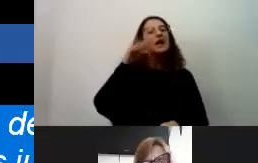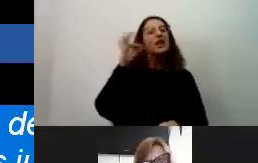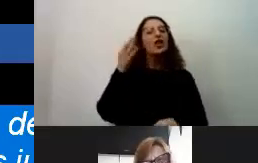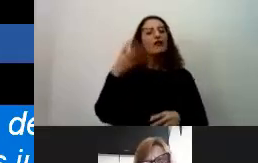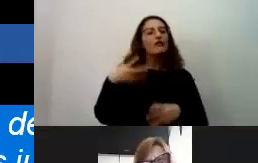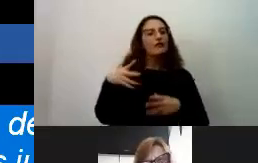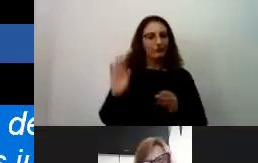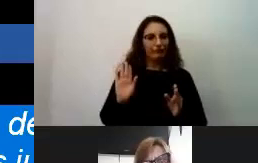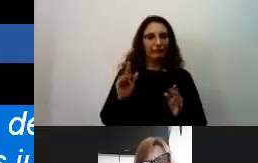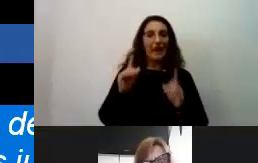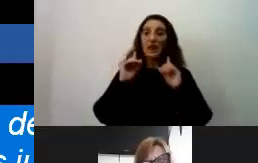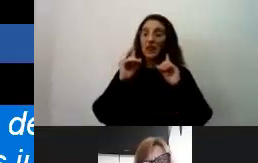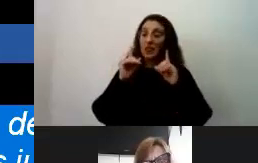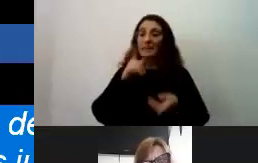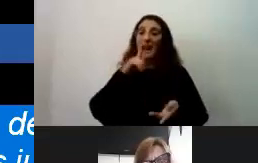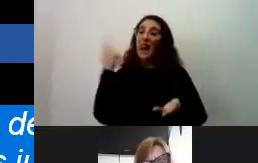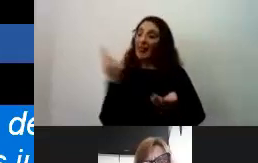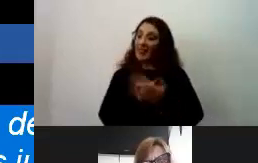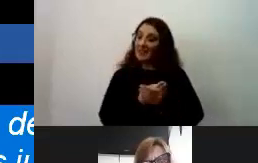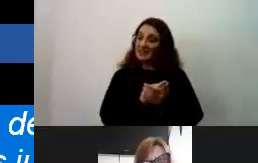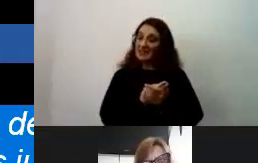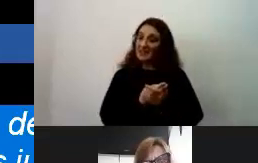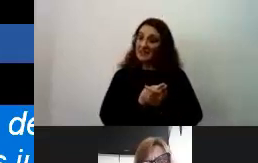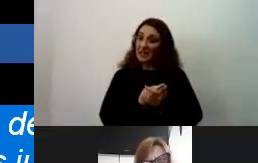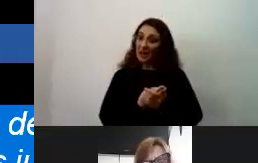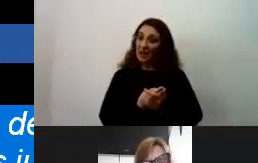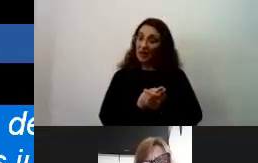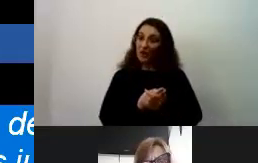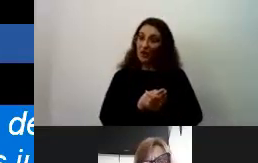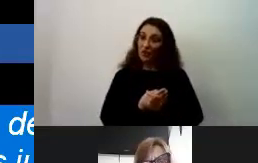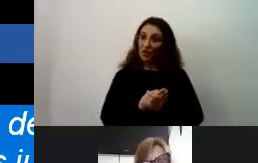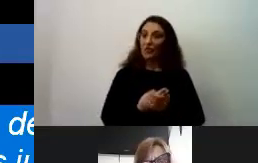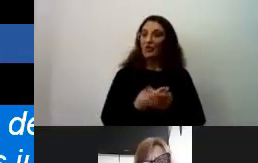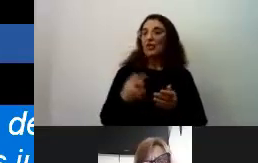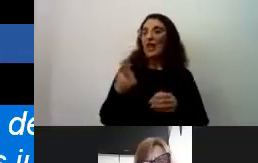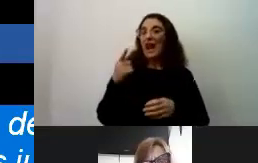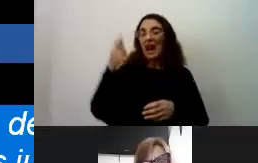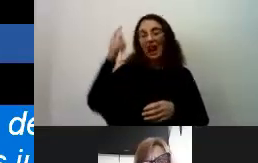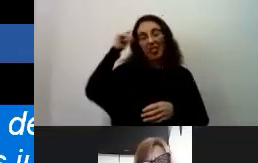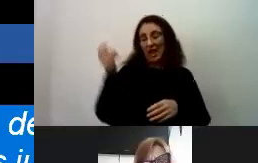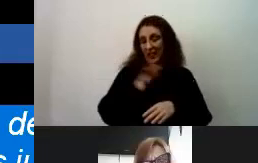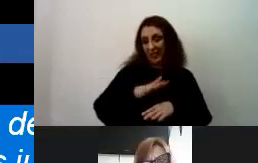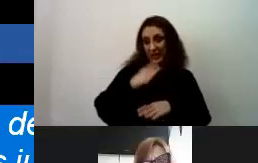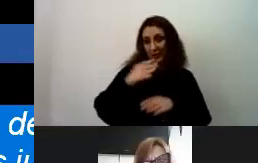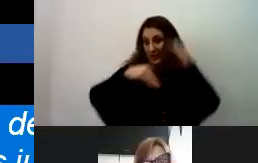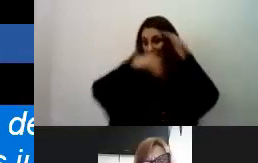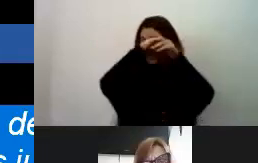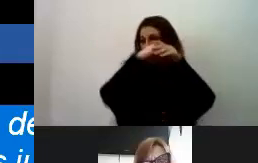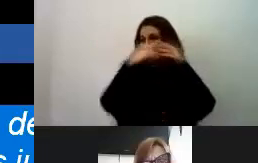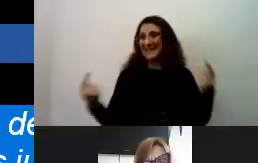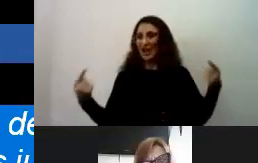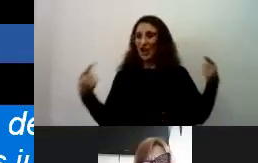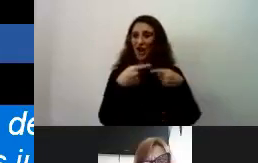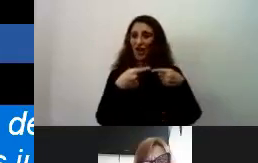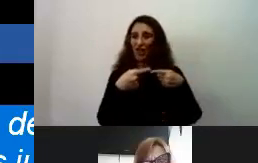del Superior Tribunal de la causa es contraria al decreto de los apelantes fundadas que fundan en